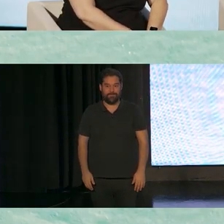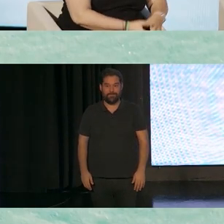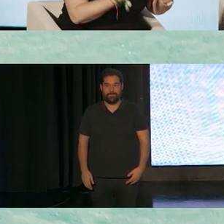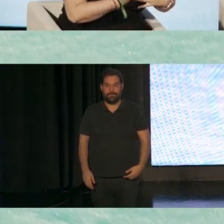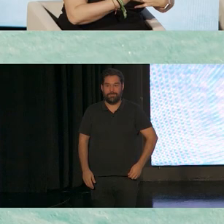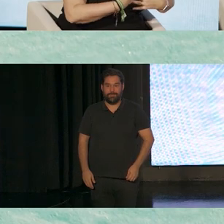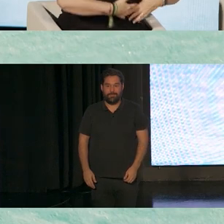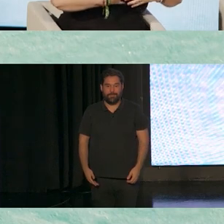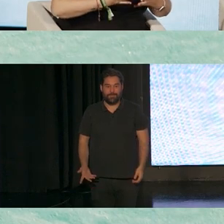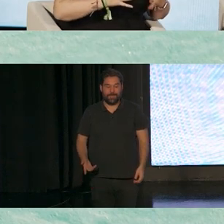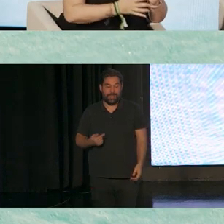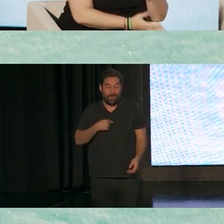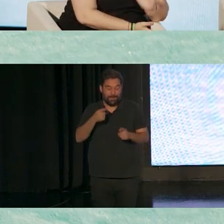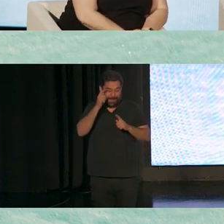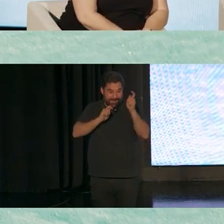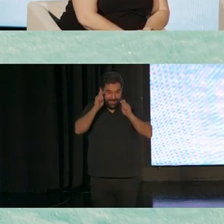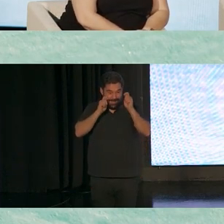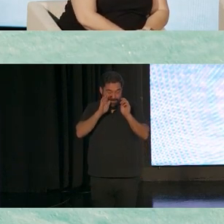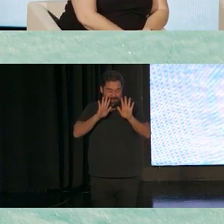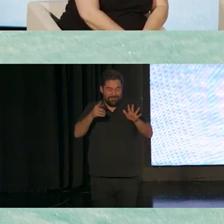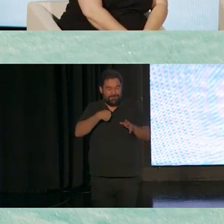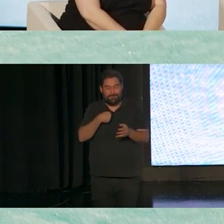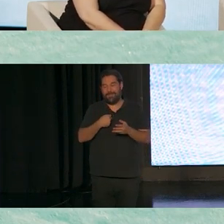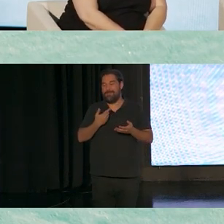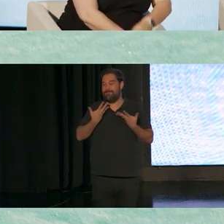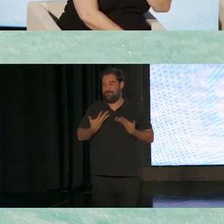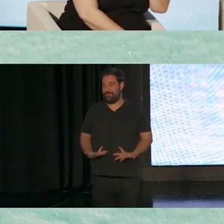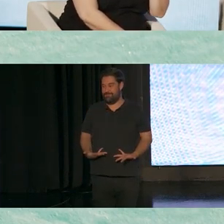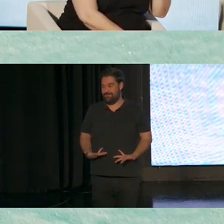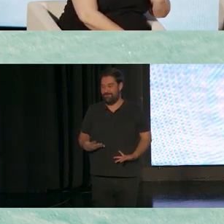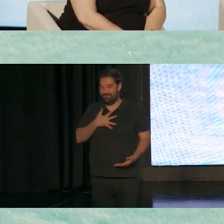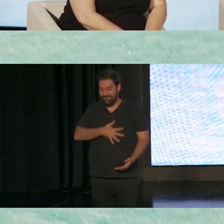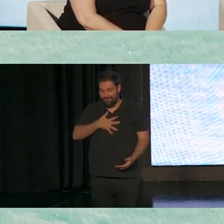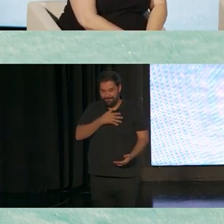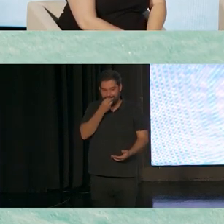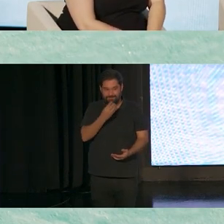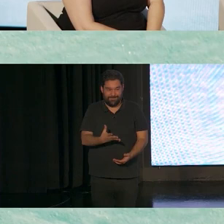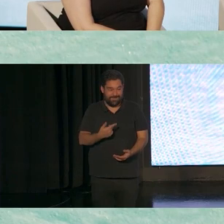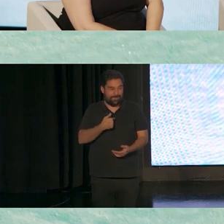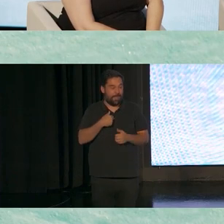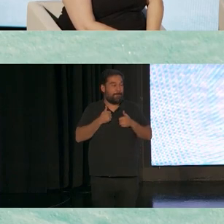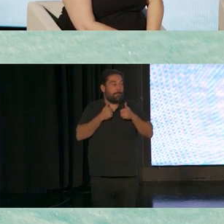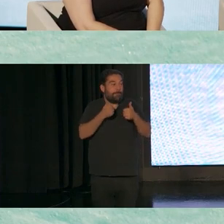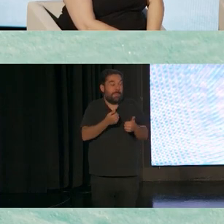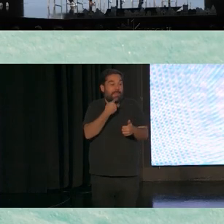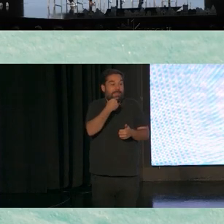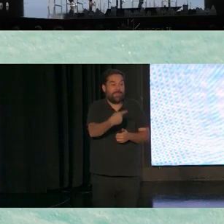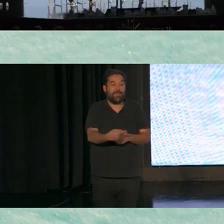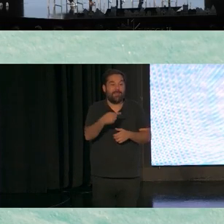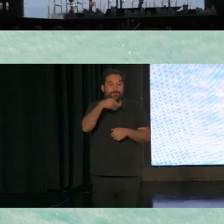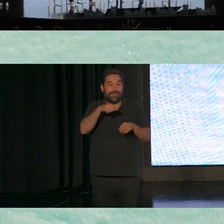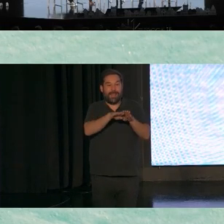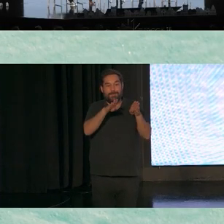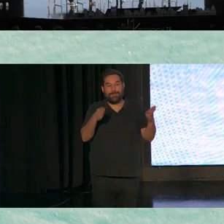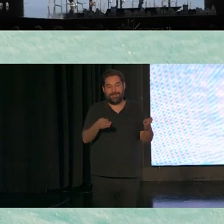Ya sabía yo que iba a llorar pero bueno Me he quedado muy a gusto así que muchas gracias empeado yo he empezado diciendo hemos empezado con esta mesa